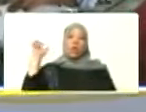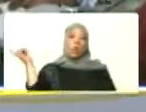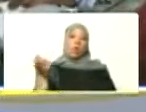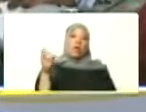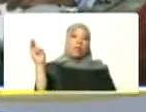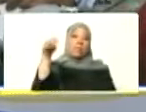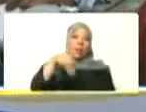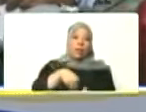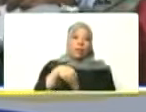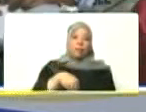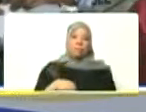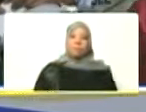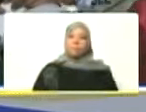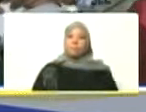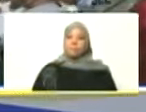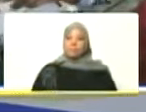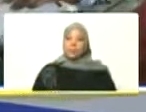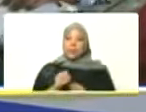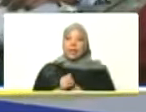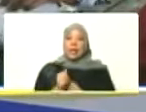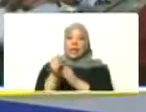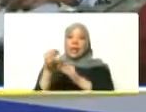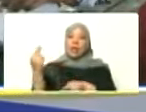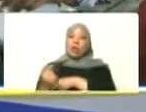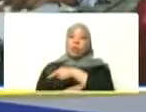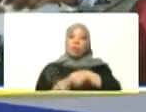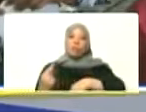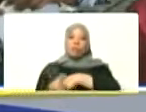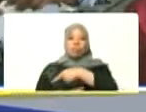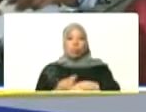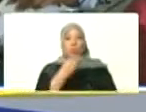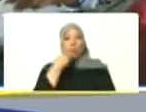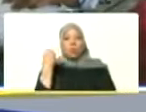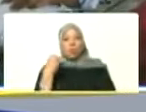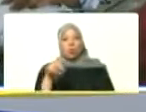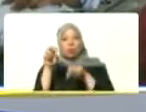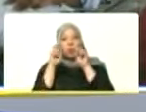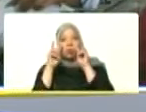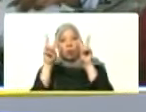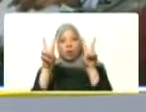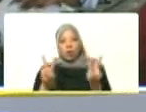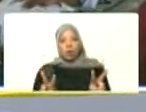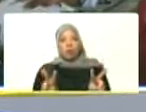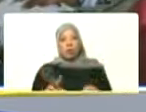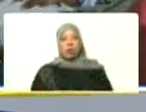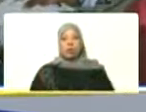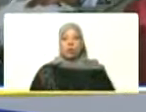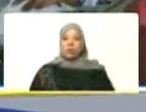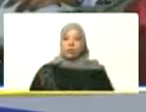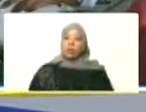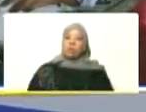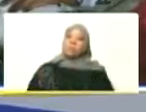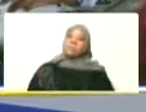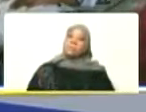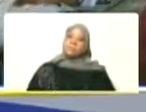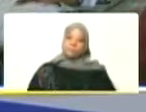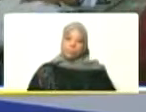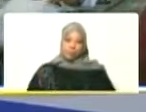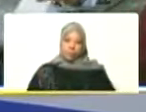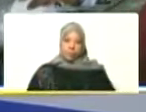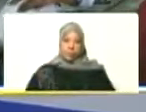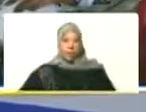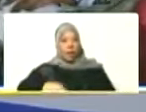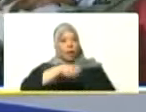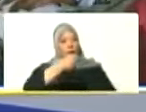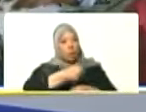también de la revolución bolivariana. Y bueno, ahí al frente de sus funciones para lo